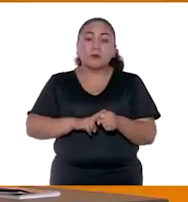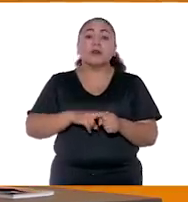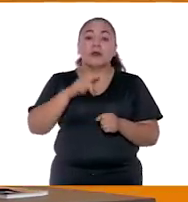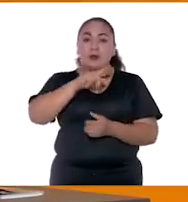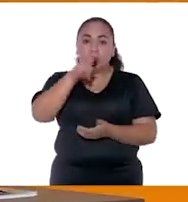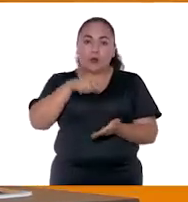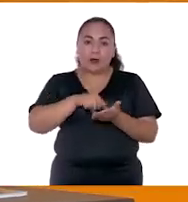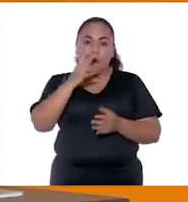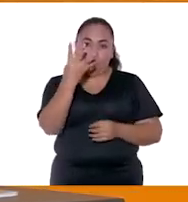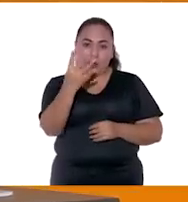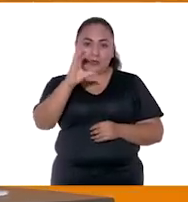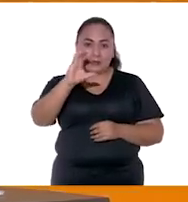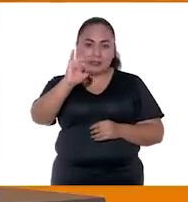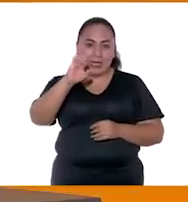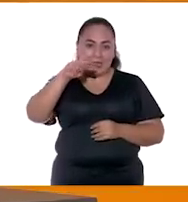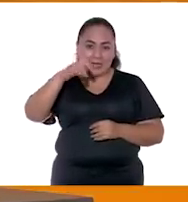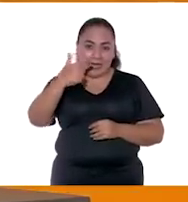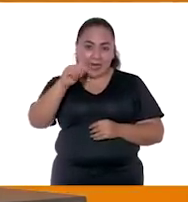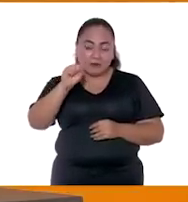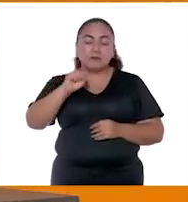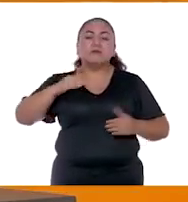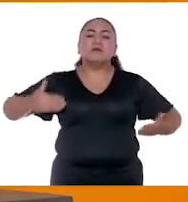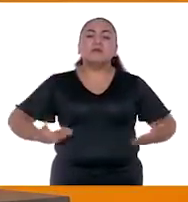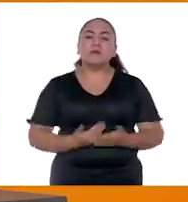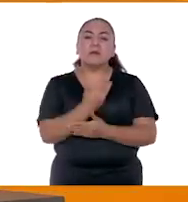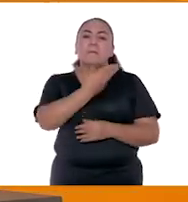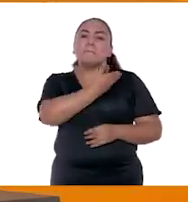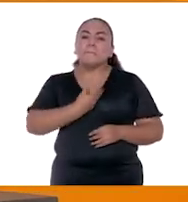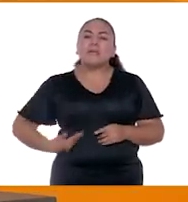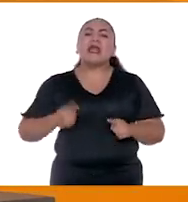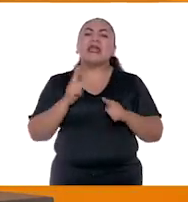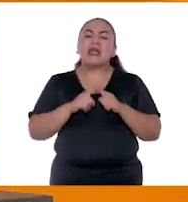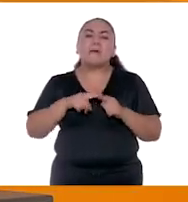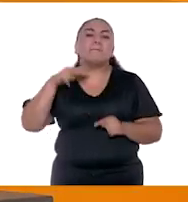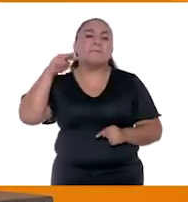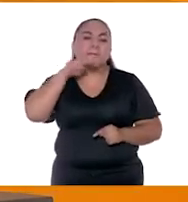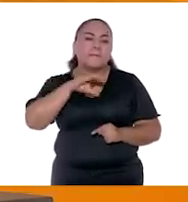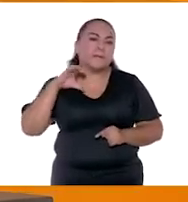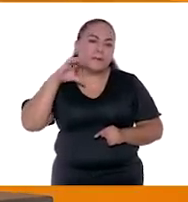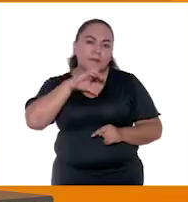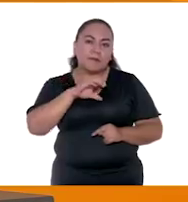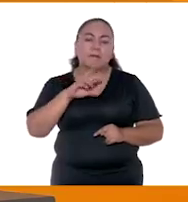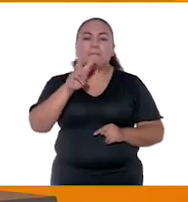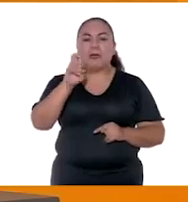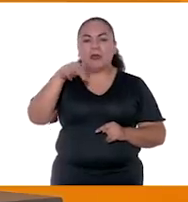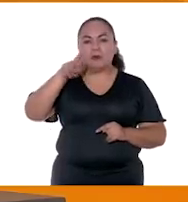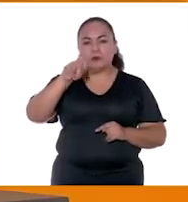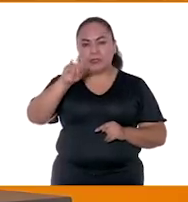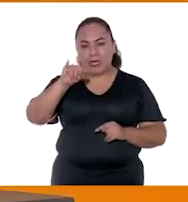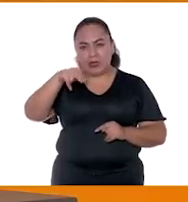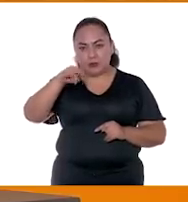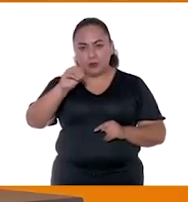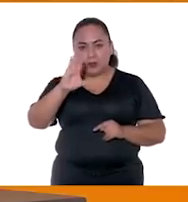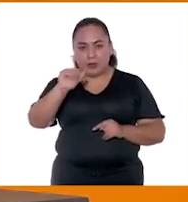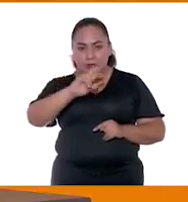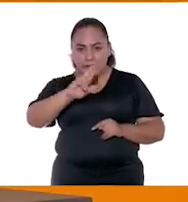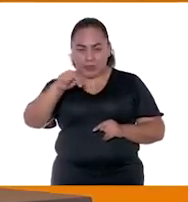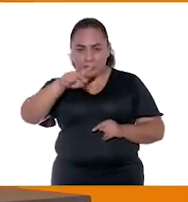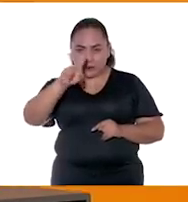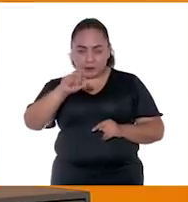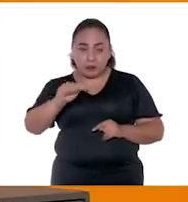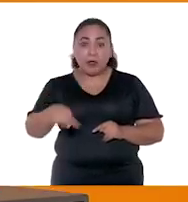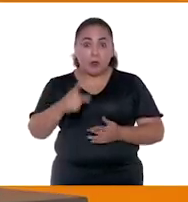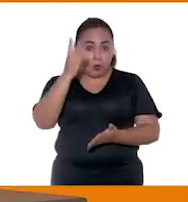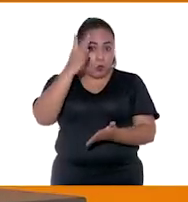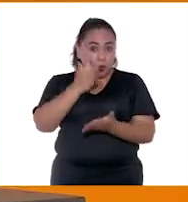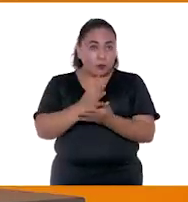Ciénegas nació uno de los presidentes de nuestro país, Venustiano Carranza. En Coahuila no solo quedarán maravillados por